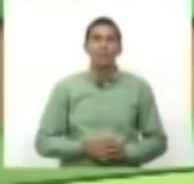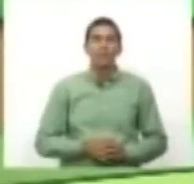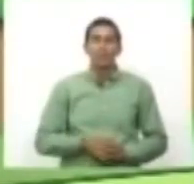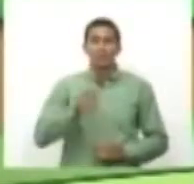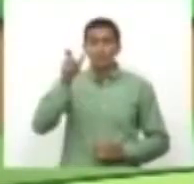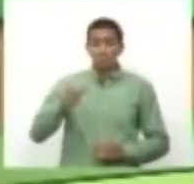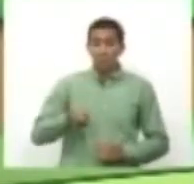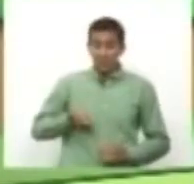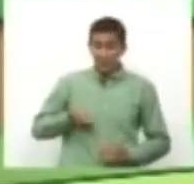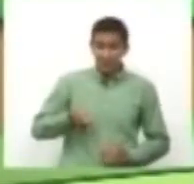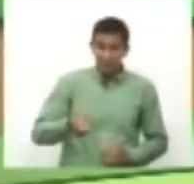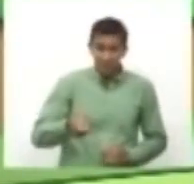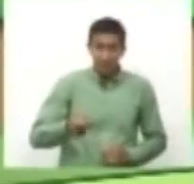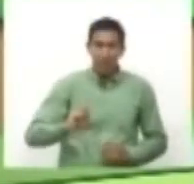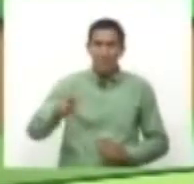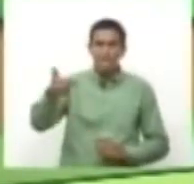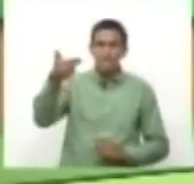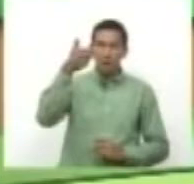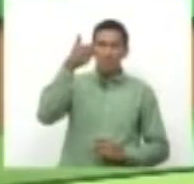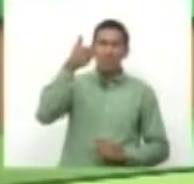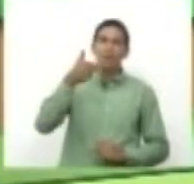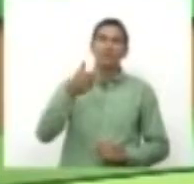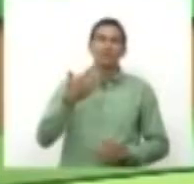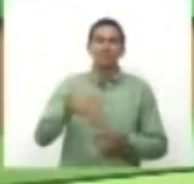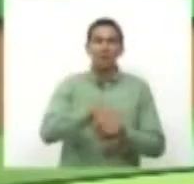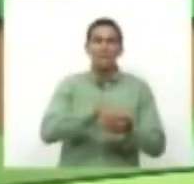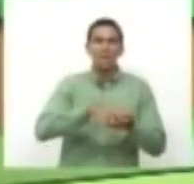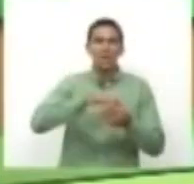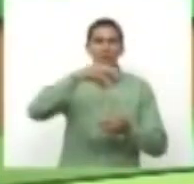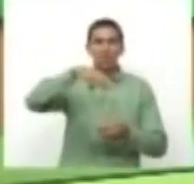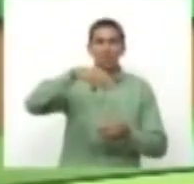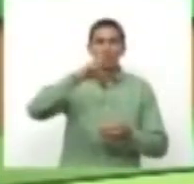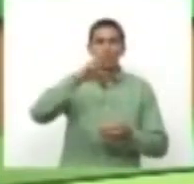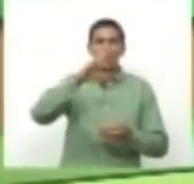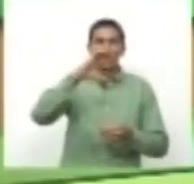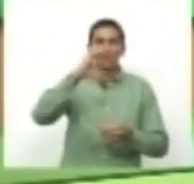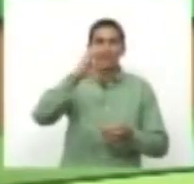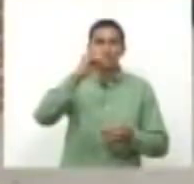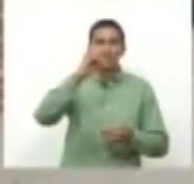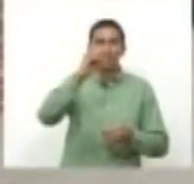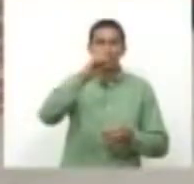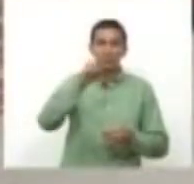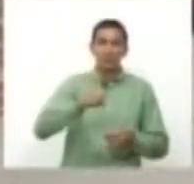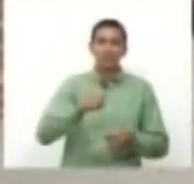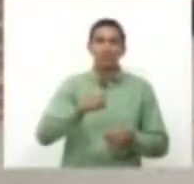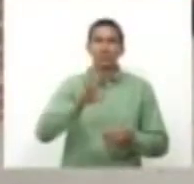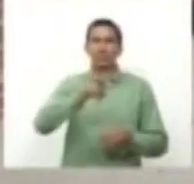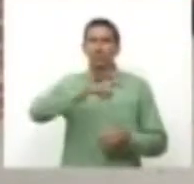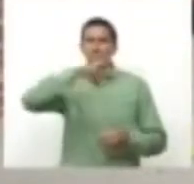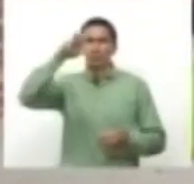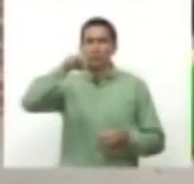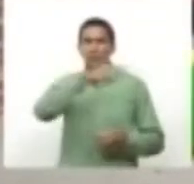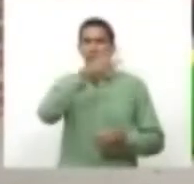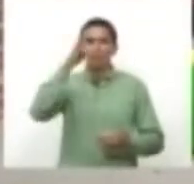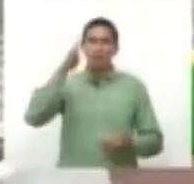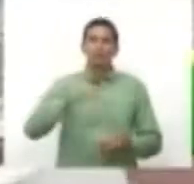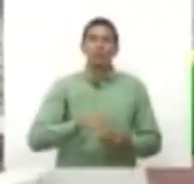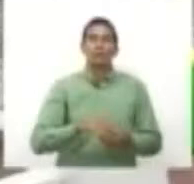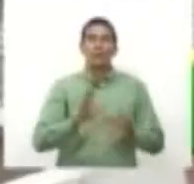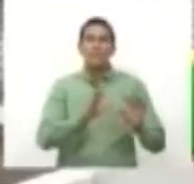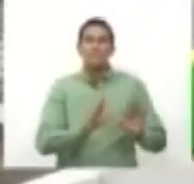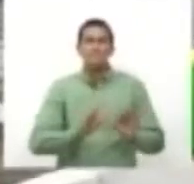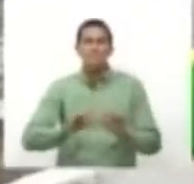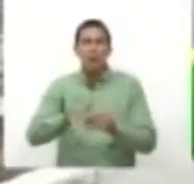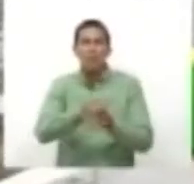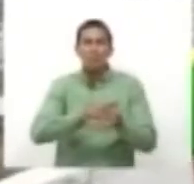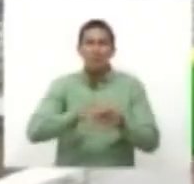manos de su víctima. El hecho se registró en el barrio Las Mercedes, en el norte de Barranquilla. La tranquilidad y el silencio que caracteriza las calles del